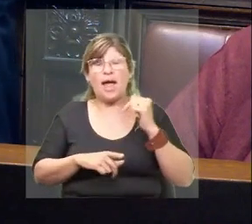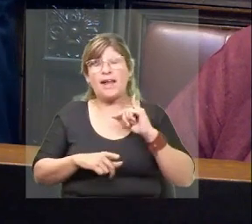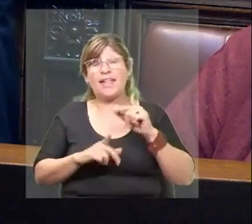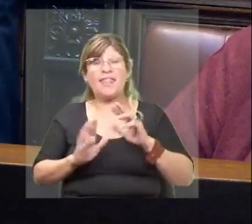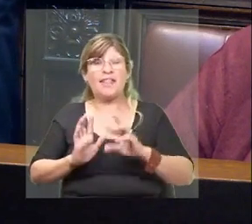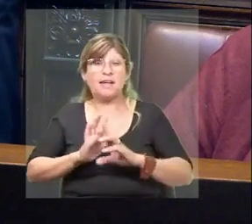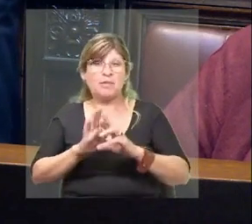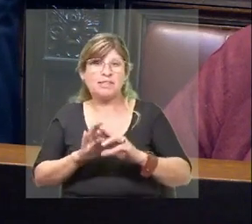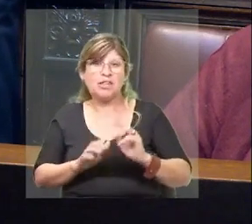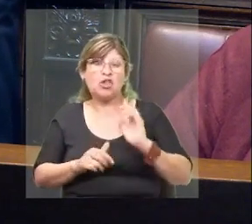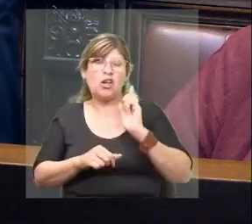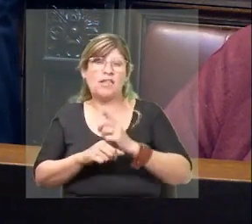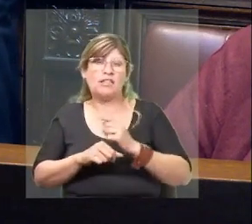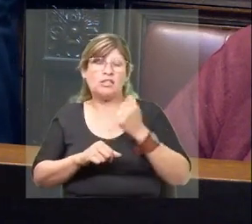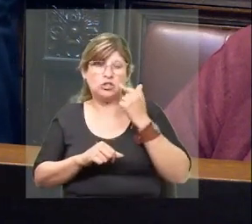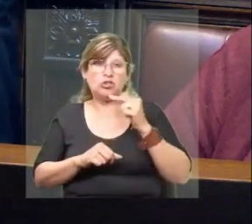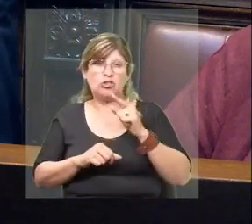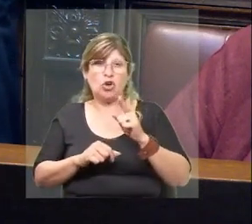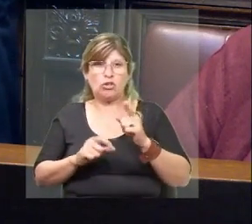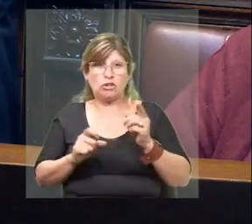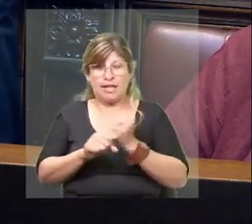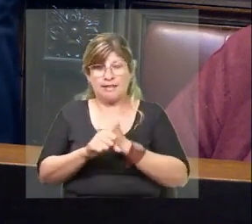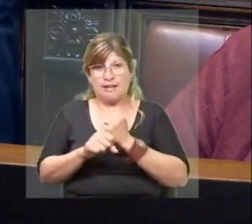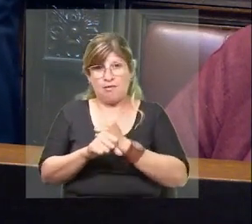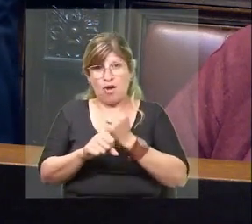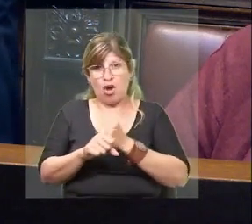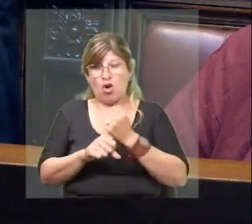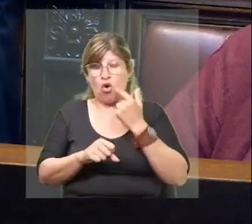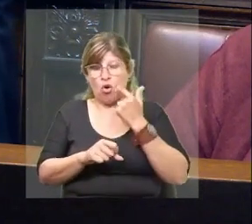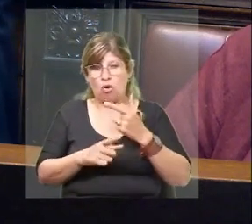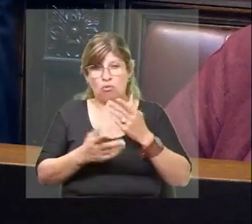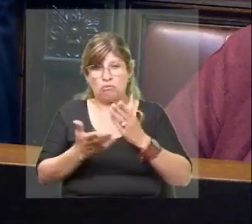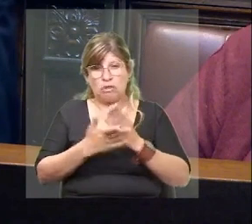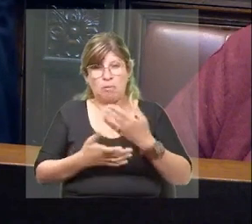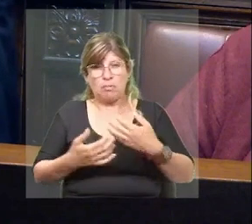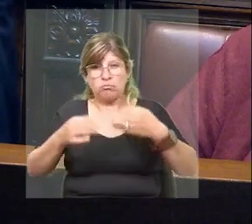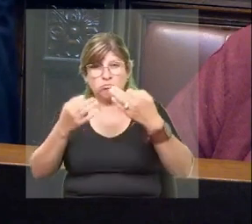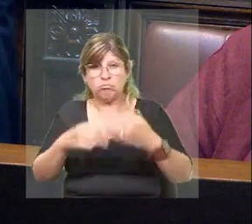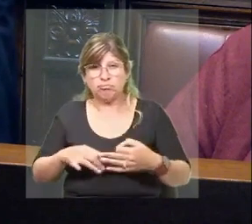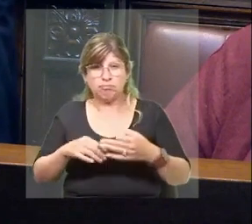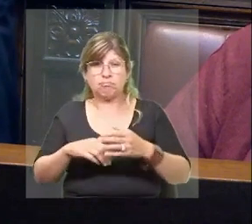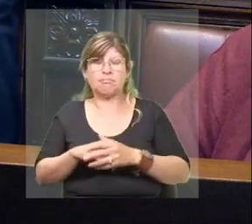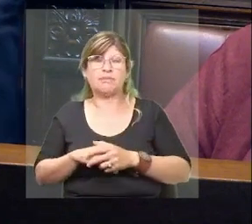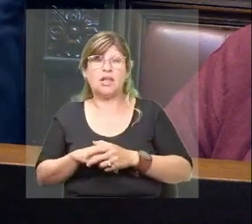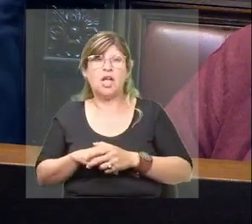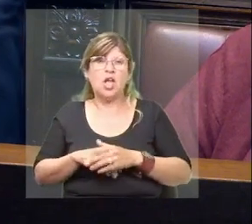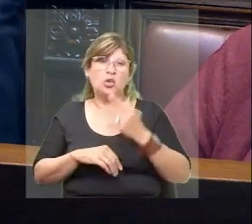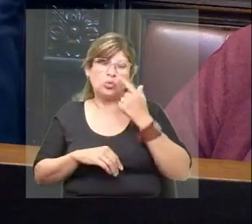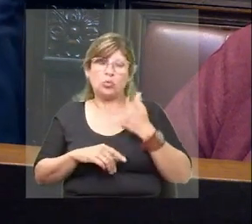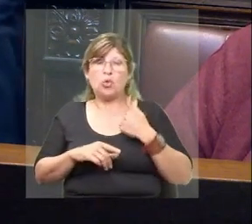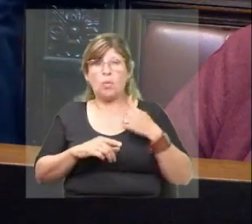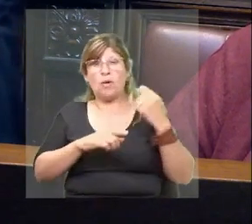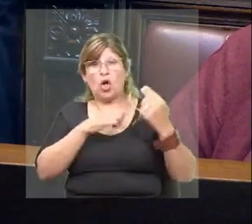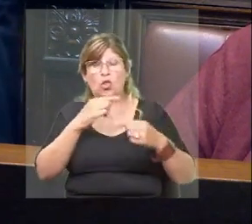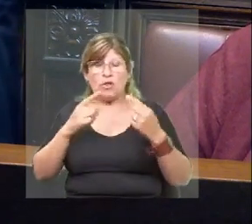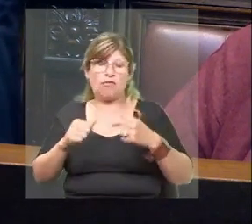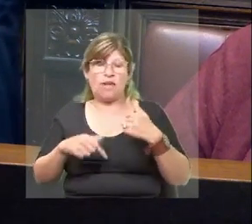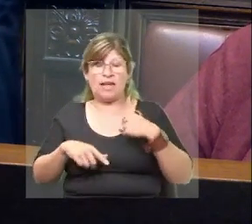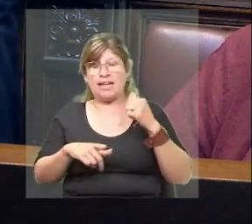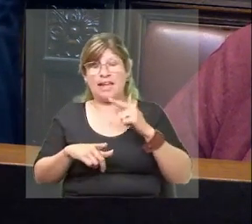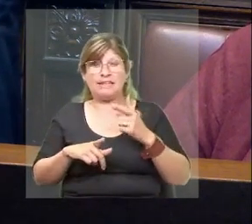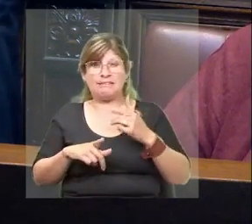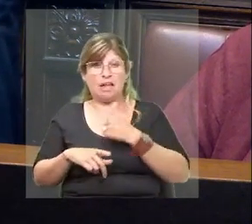representación que ocupó con indiscutida solvencia. Hombre polifacético que supo tejer